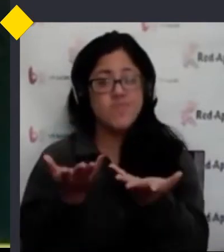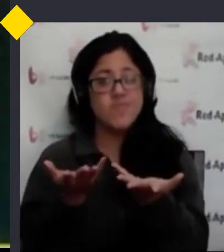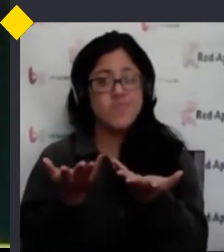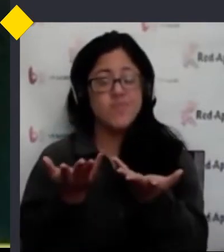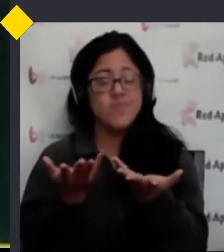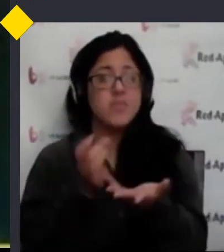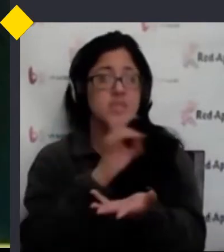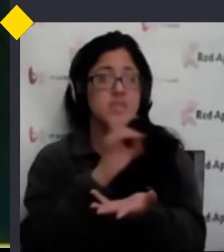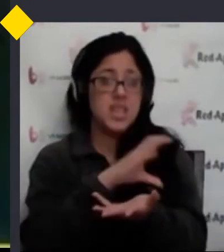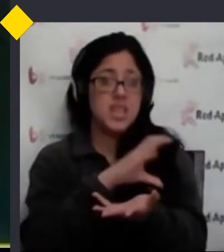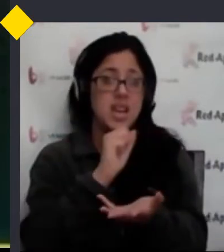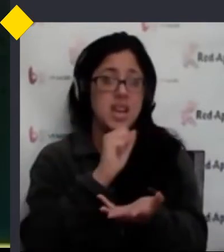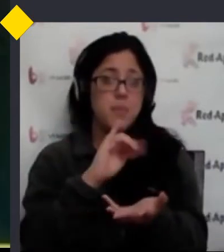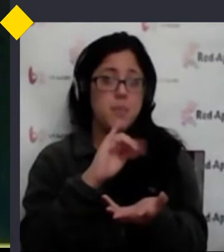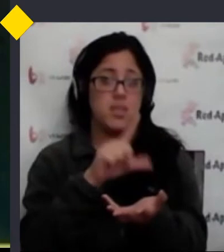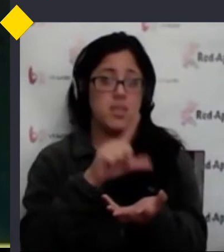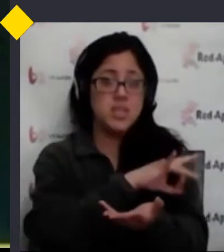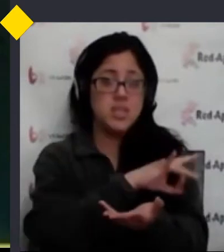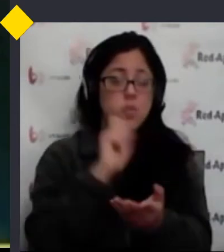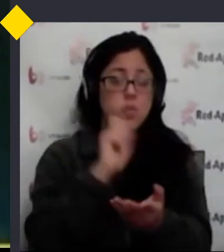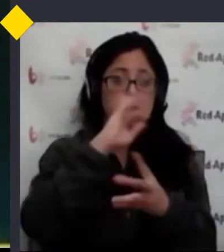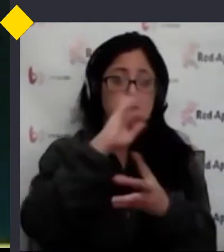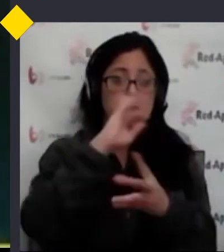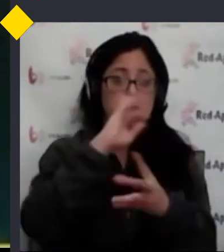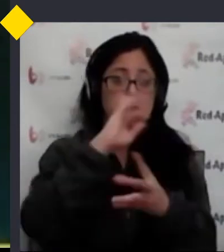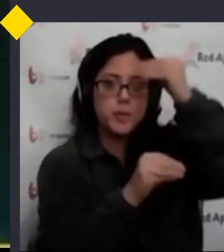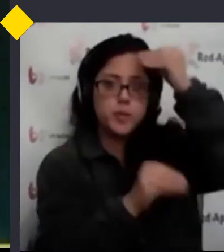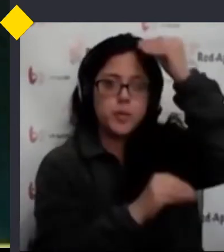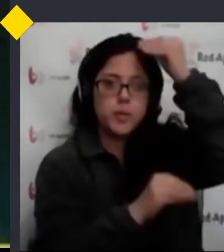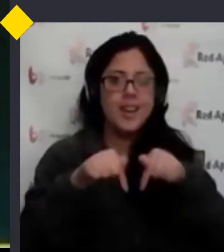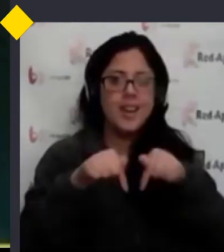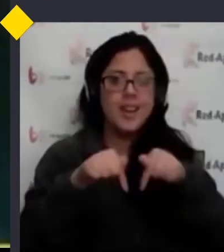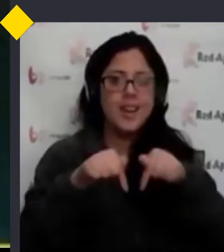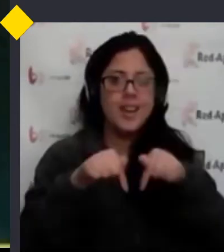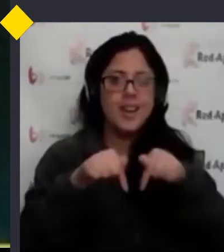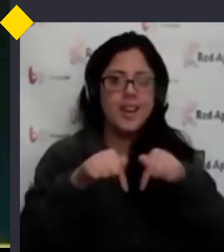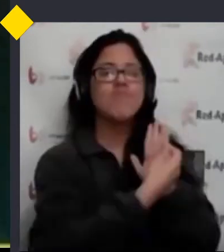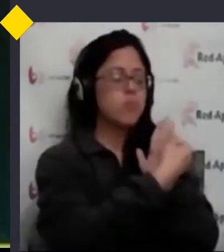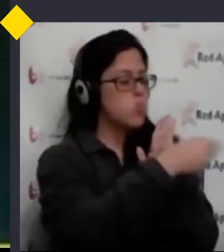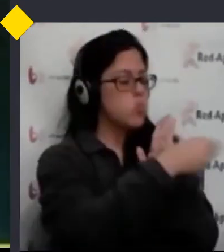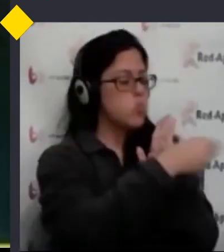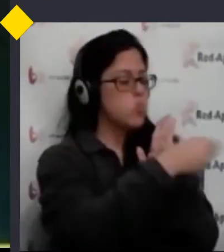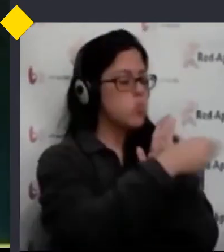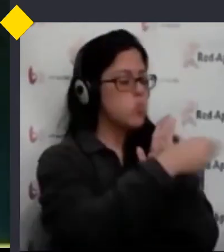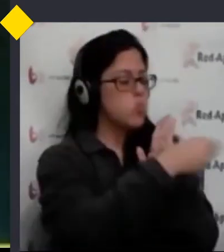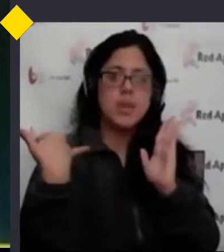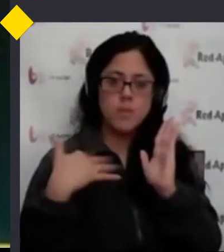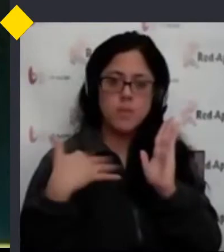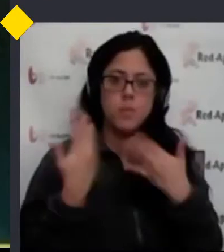están sumándose a esto. Con respecto al tema de la medición, es un tema clave y por eso nosotros